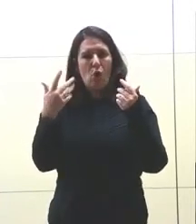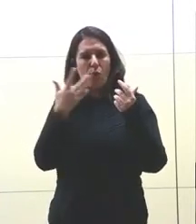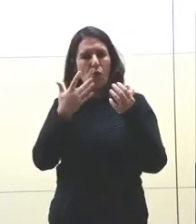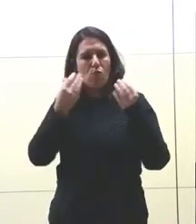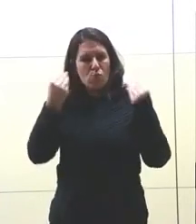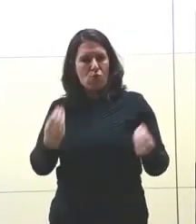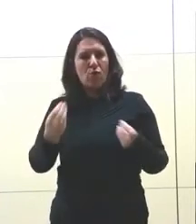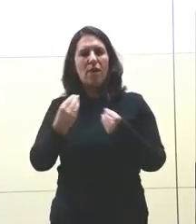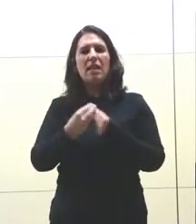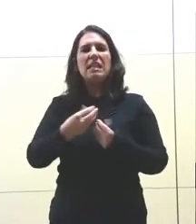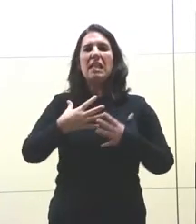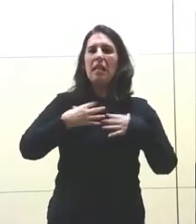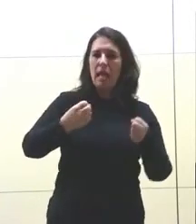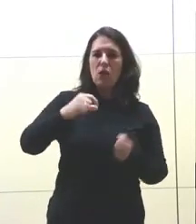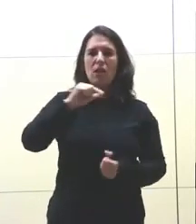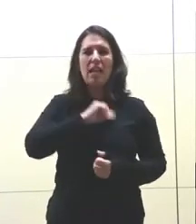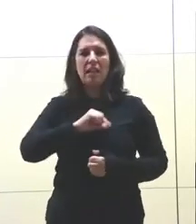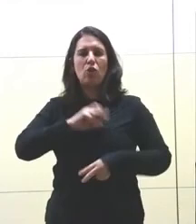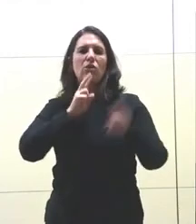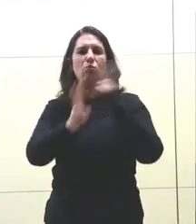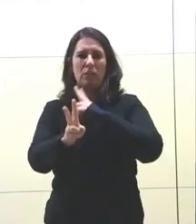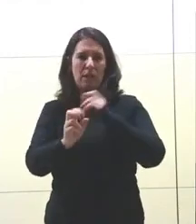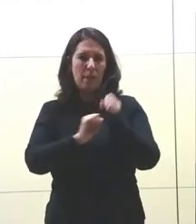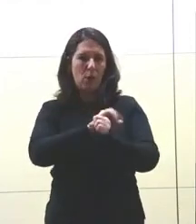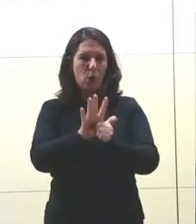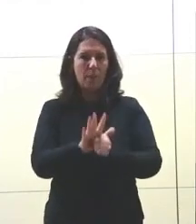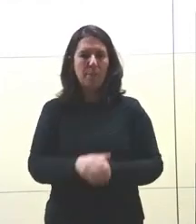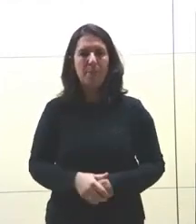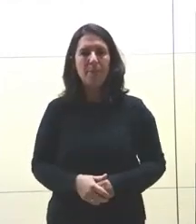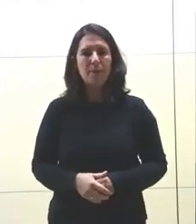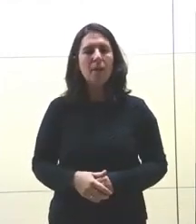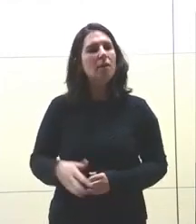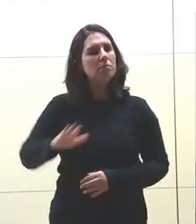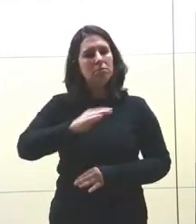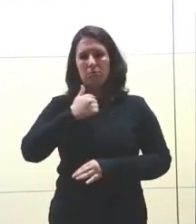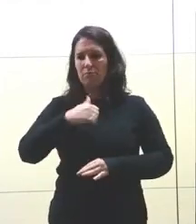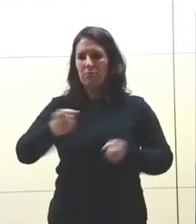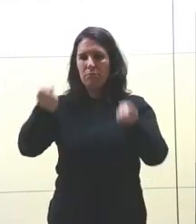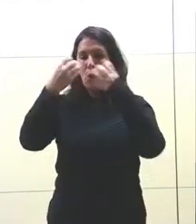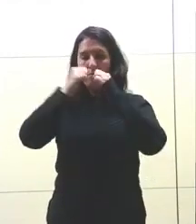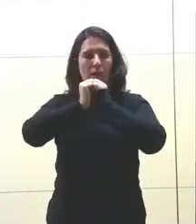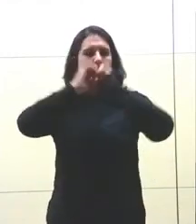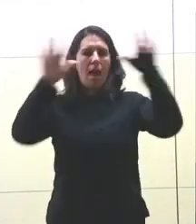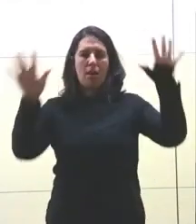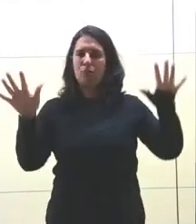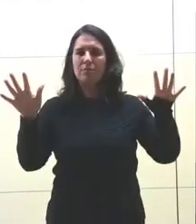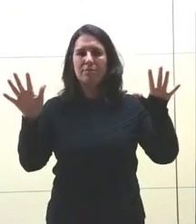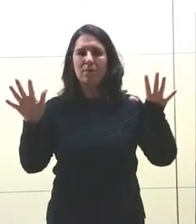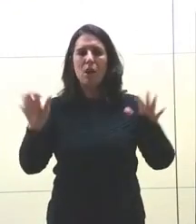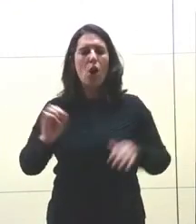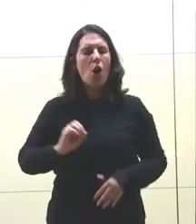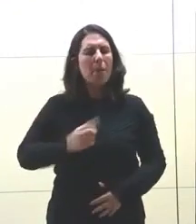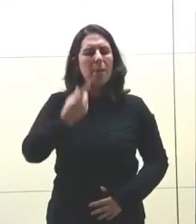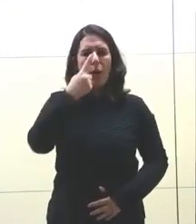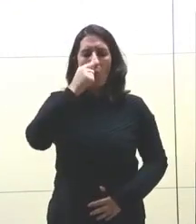y éticos en las respuestas frente al virus. Nos ha quedado claro que el primer imperativo